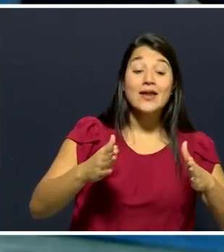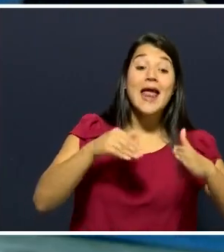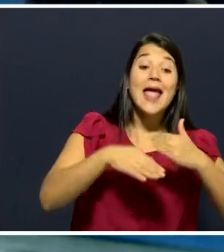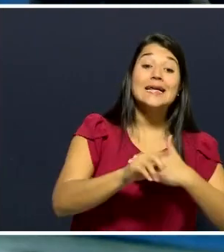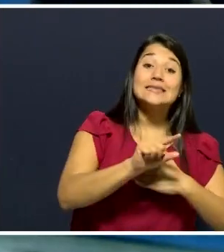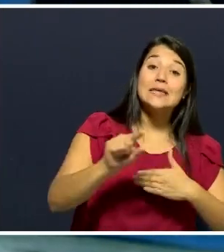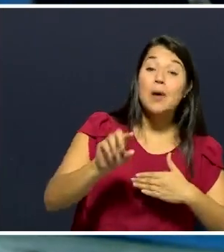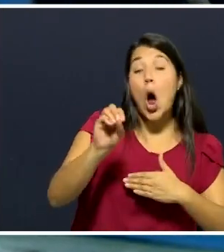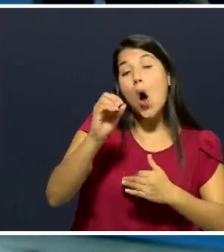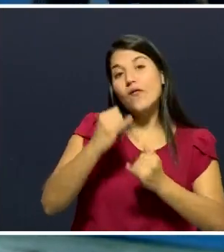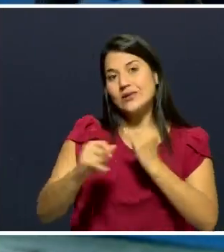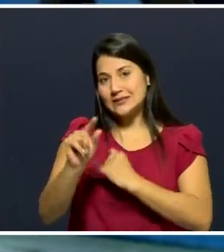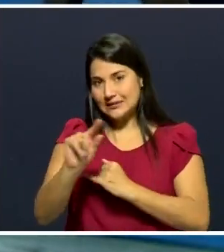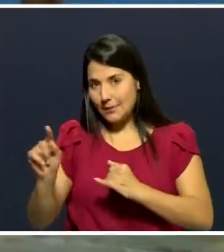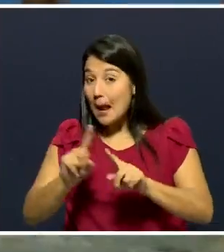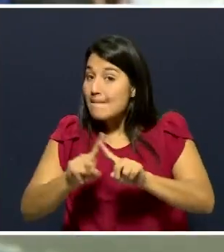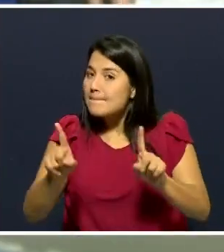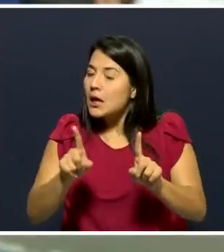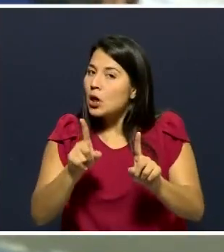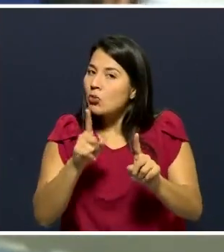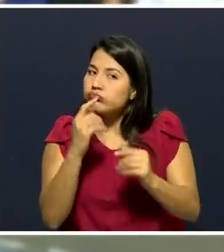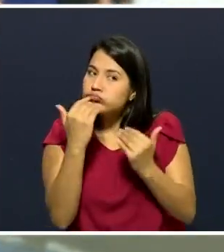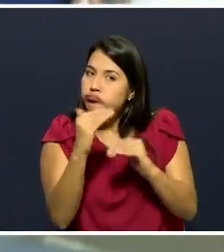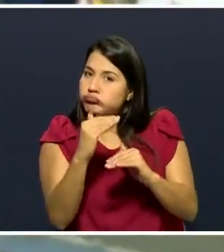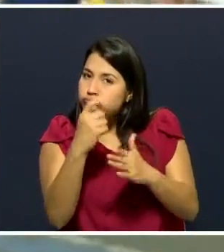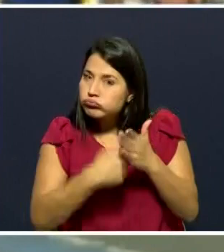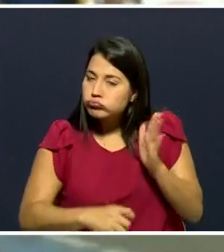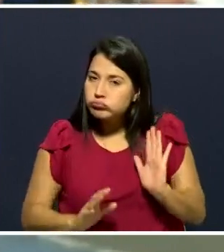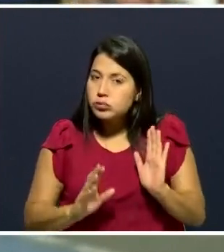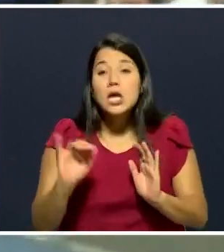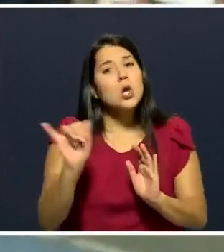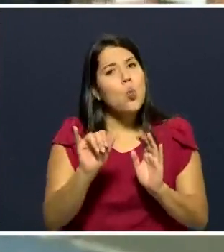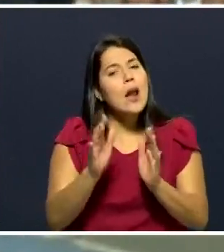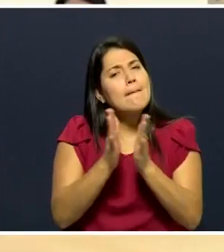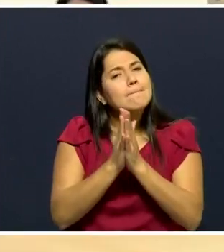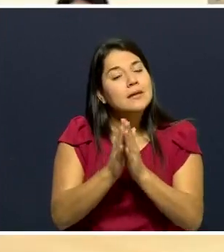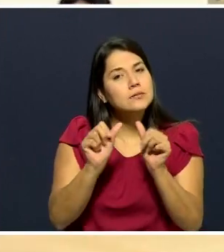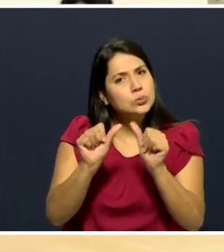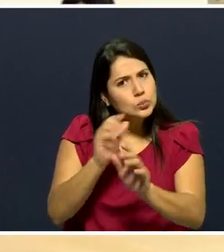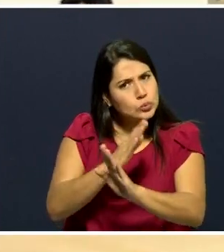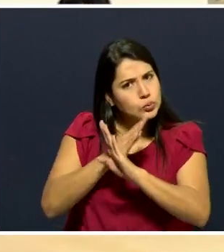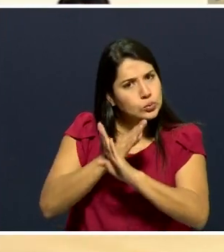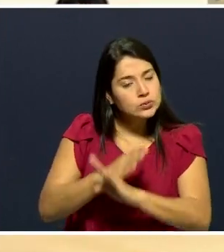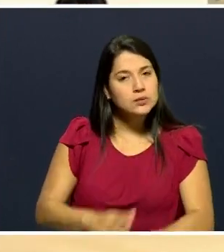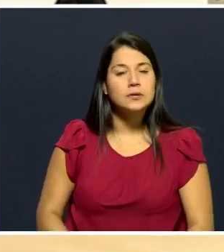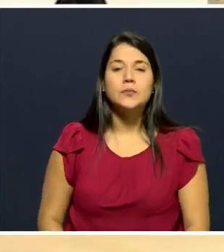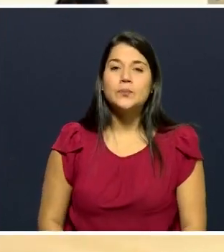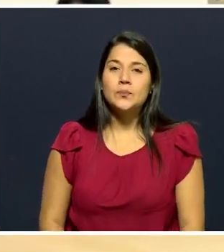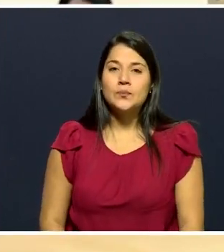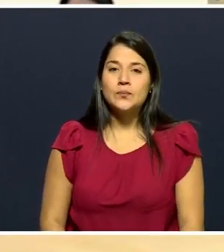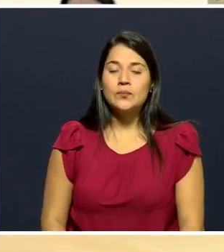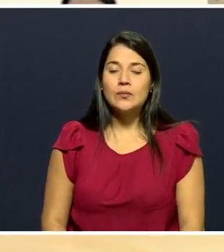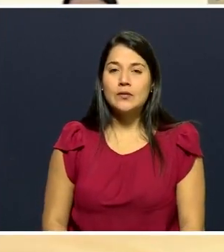pero bajo estrictas medidas. Además, piden a la población no bajar la guardia. Vamos a